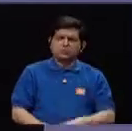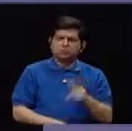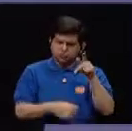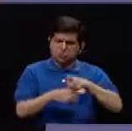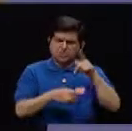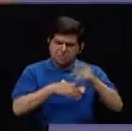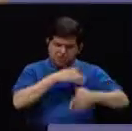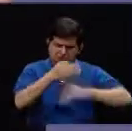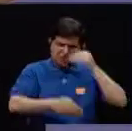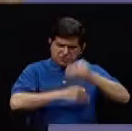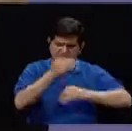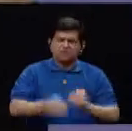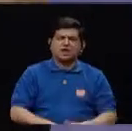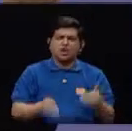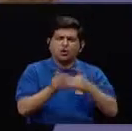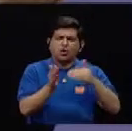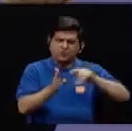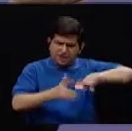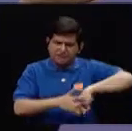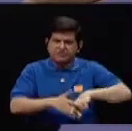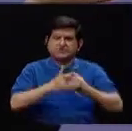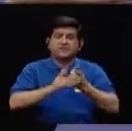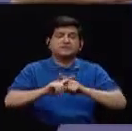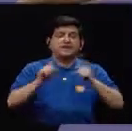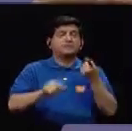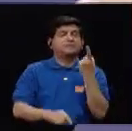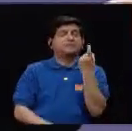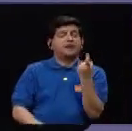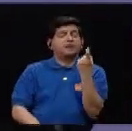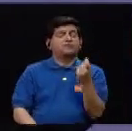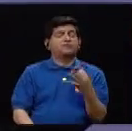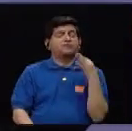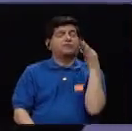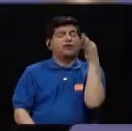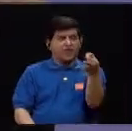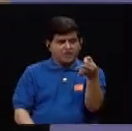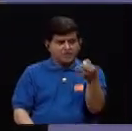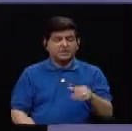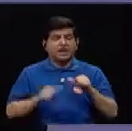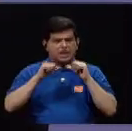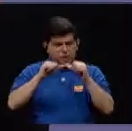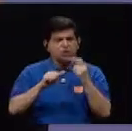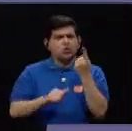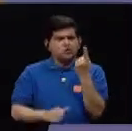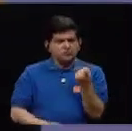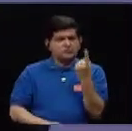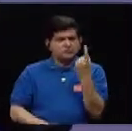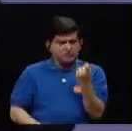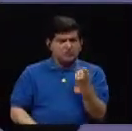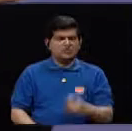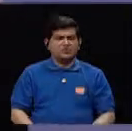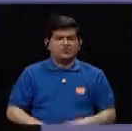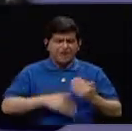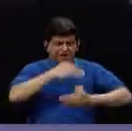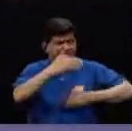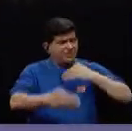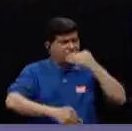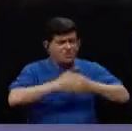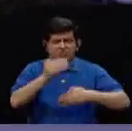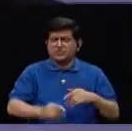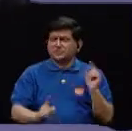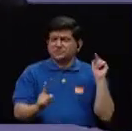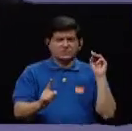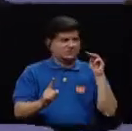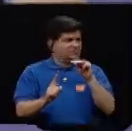fuera parte de un proceso que reiniciaba, pero que faltaba mucho claro. todavía y sigue faltando porque es un camino que no tiene